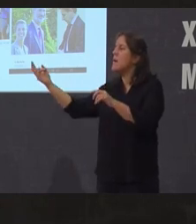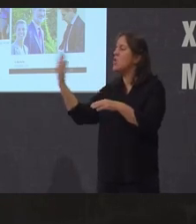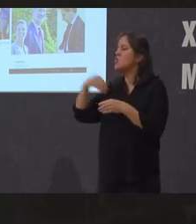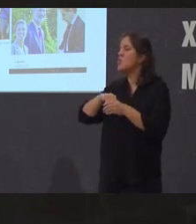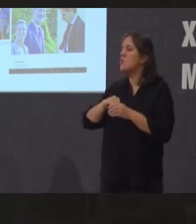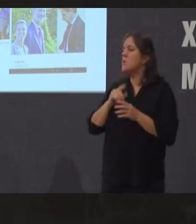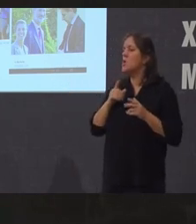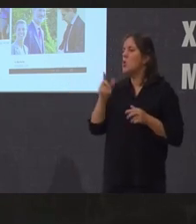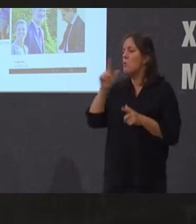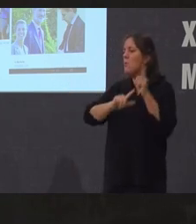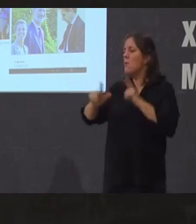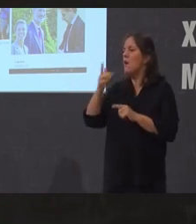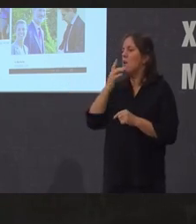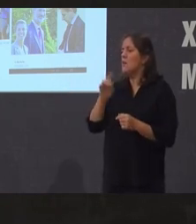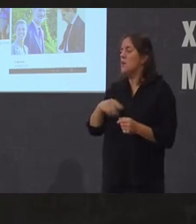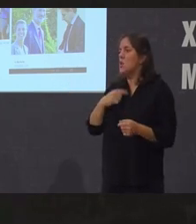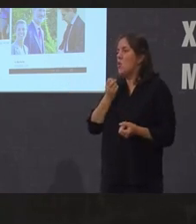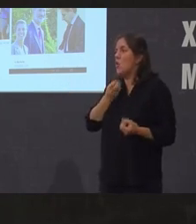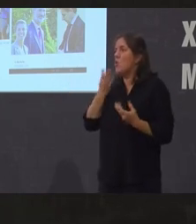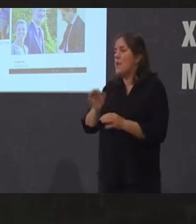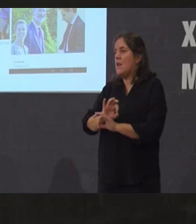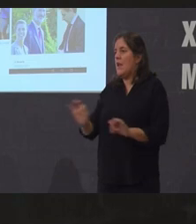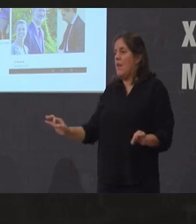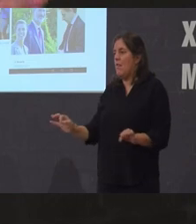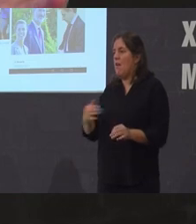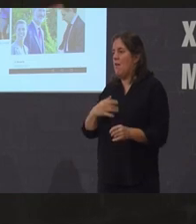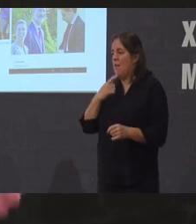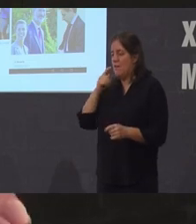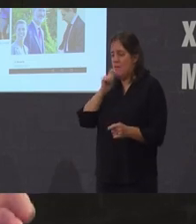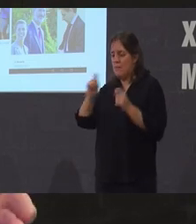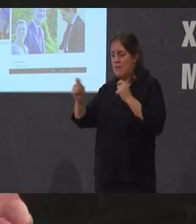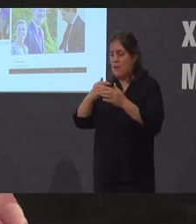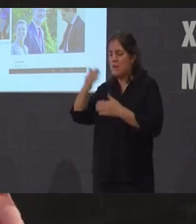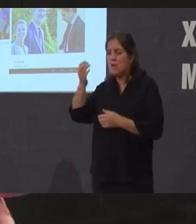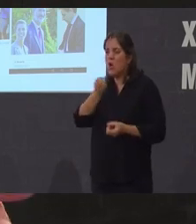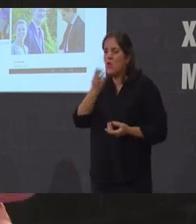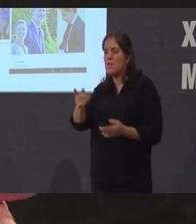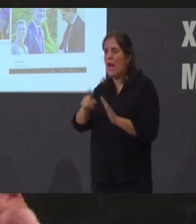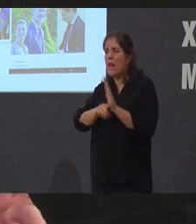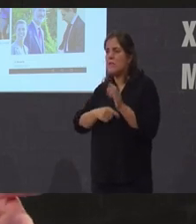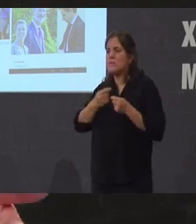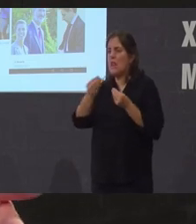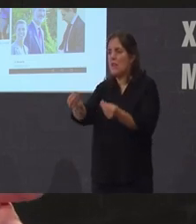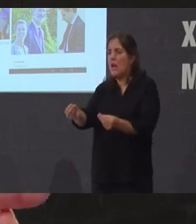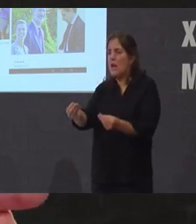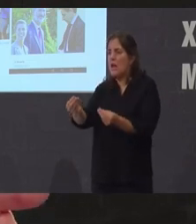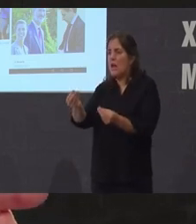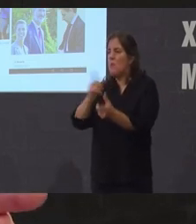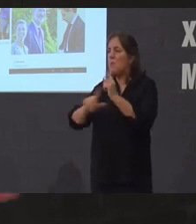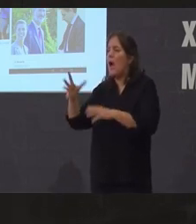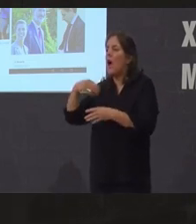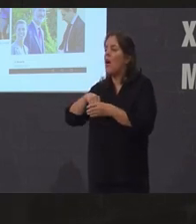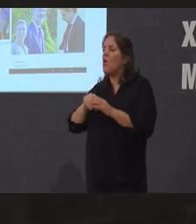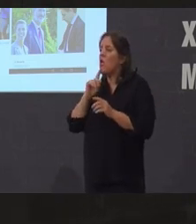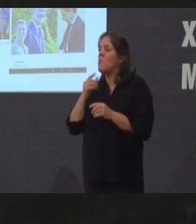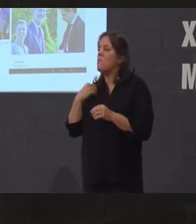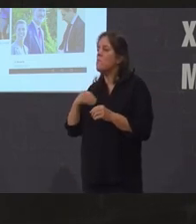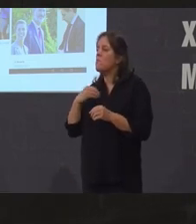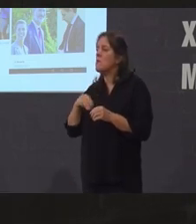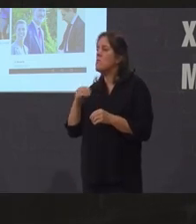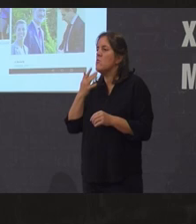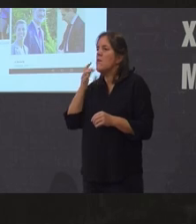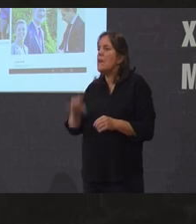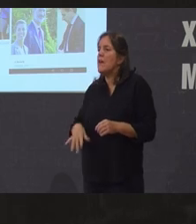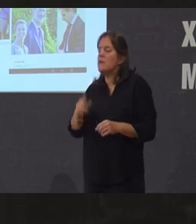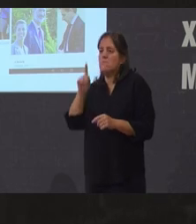que darle contas a ninguén. A prensa queixase de que nin siquiera lle pasan a lista dos que van a viaxar. Hai que estar aí xogando